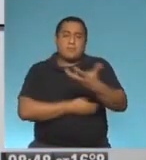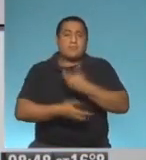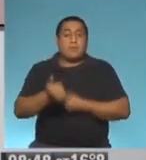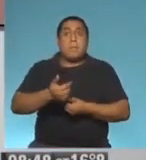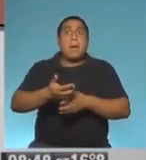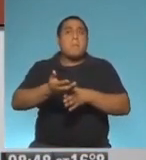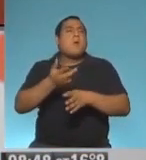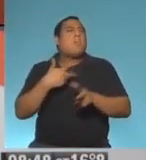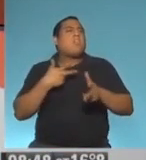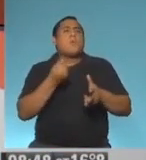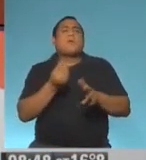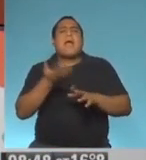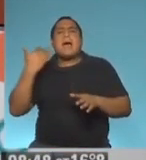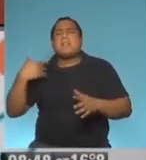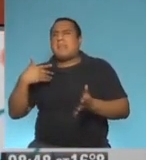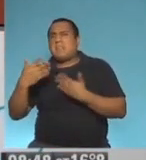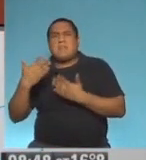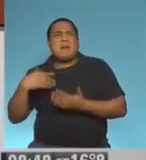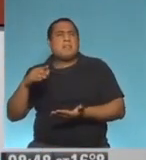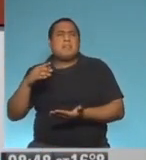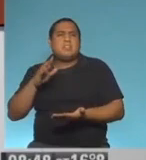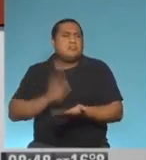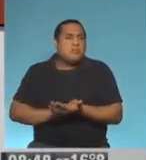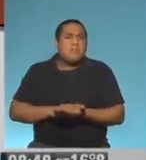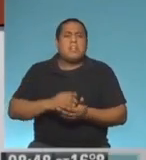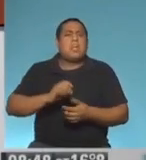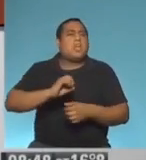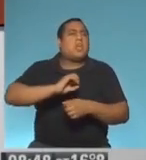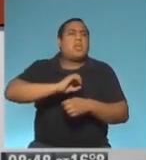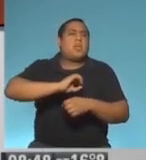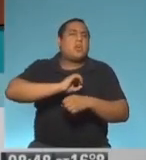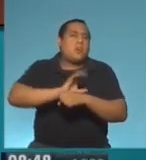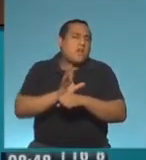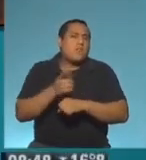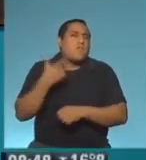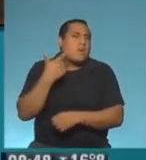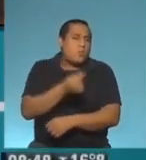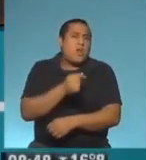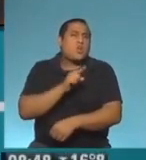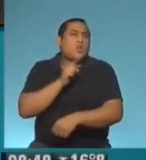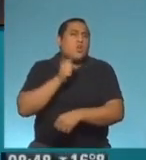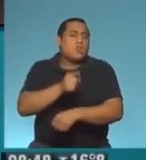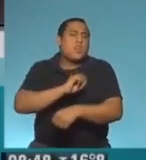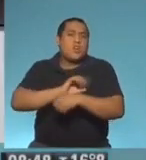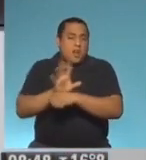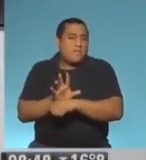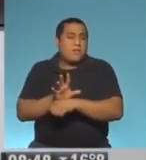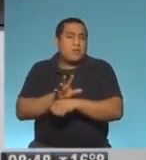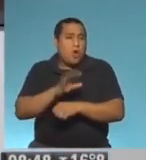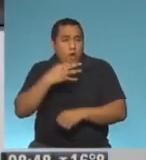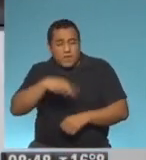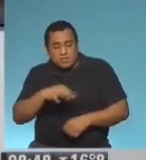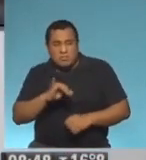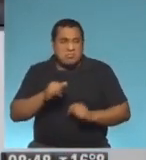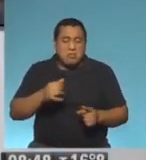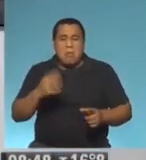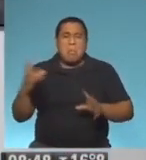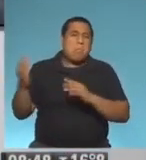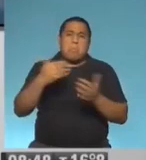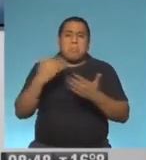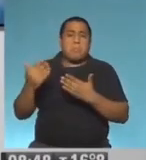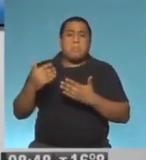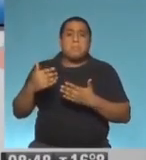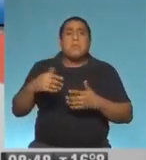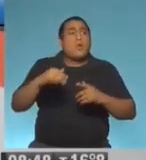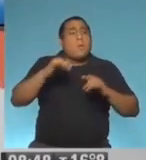surgió tan respecto a la vacuna de comida si es obligatorio no en realidad tenemos que estar solidarios como cuando nos ponemos el tapaboca como cuando que